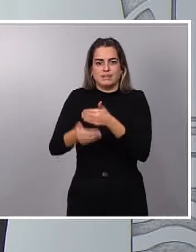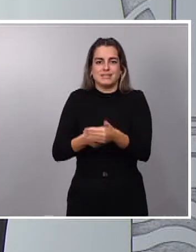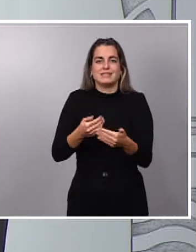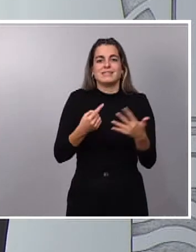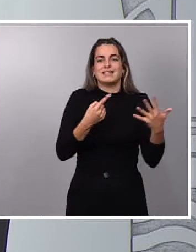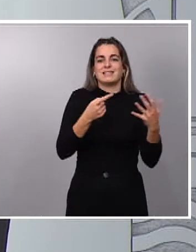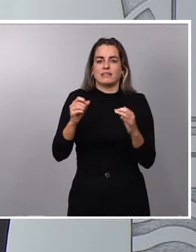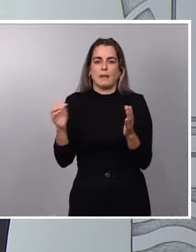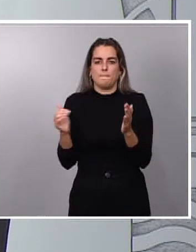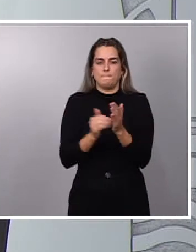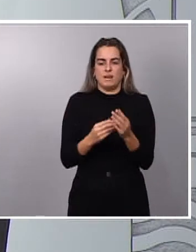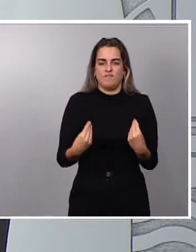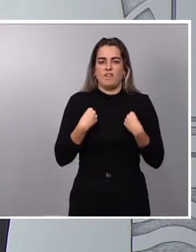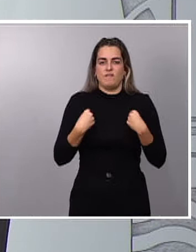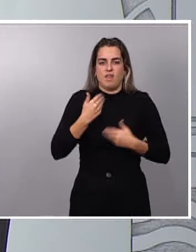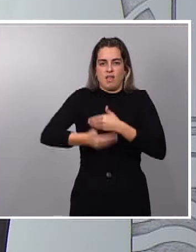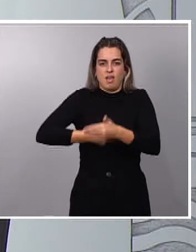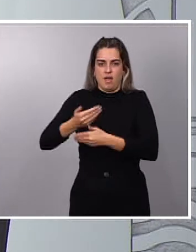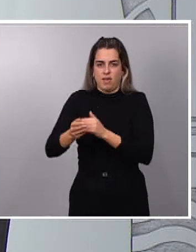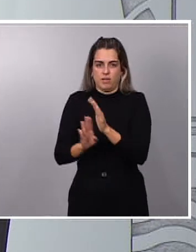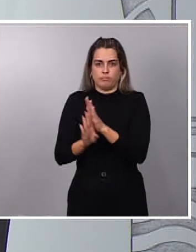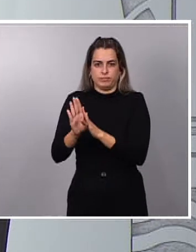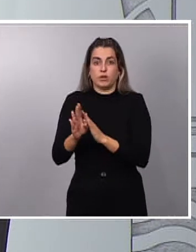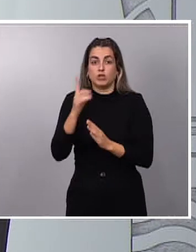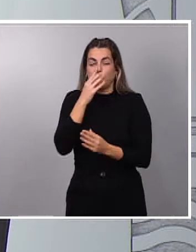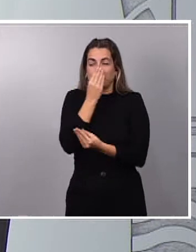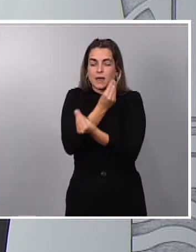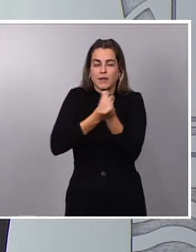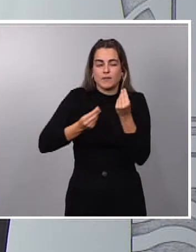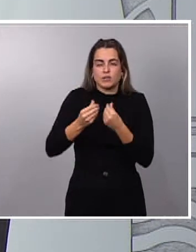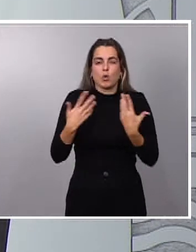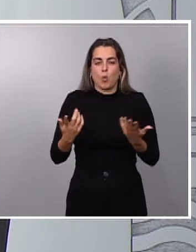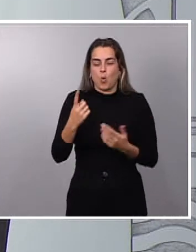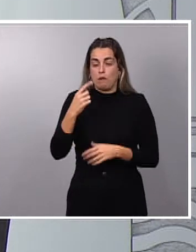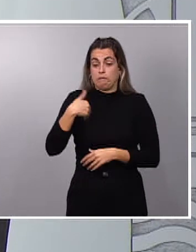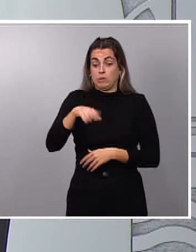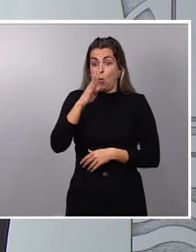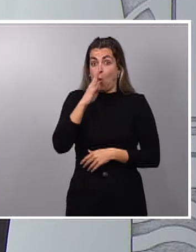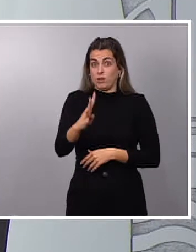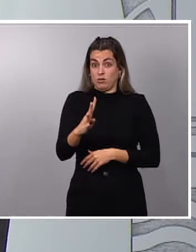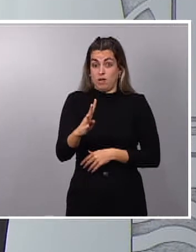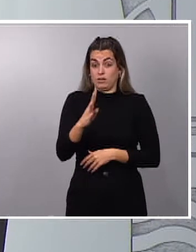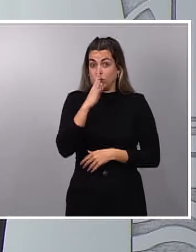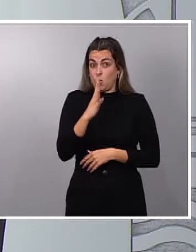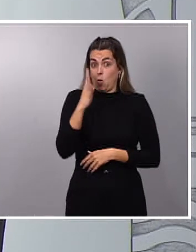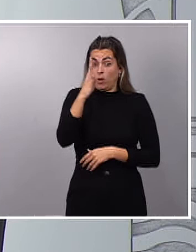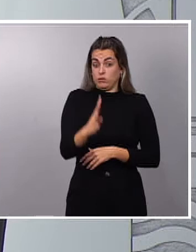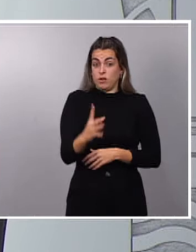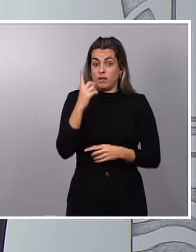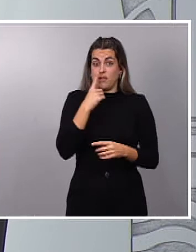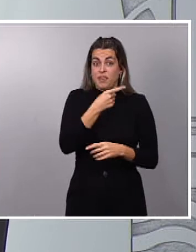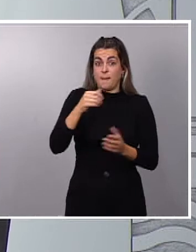viviendas. Por lo tanto, nuestra previsión es que en los próximos cuatro años de todas estas 100.000 viviendas